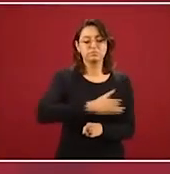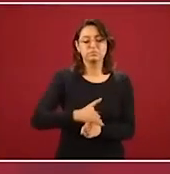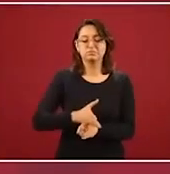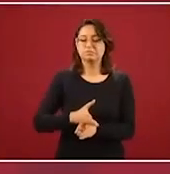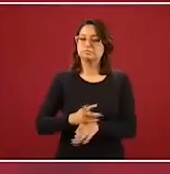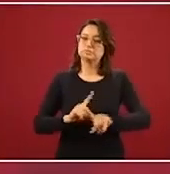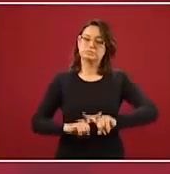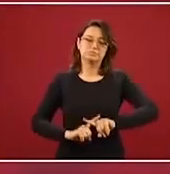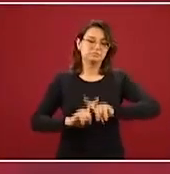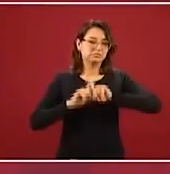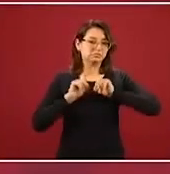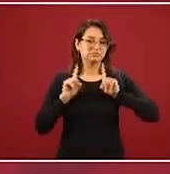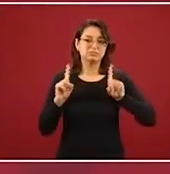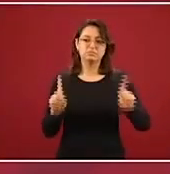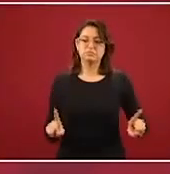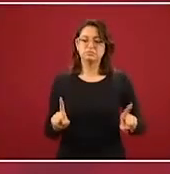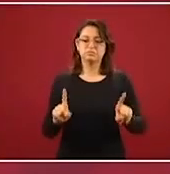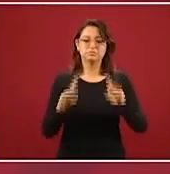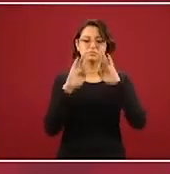otro.